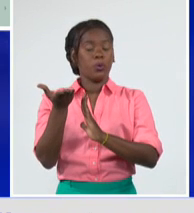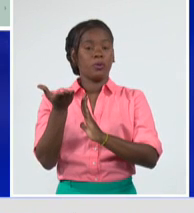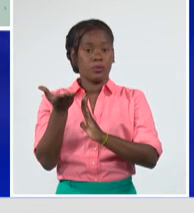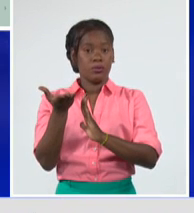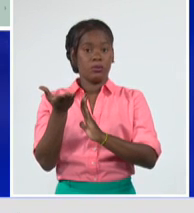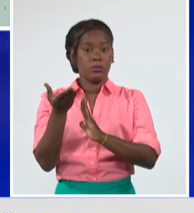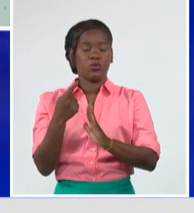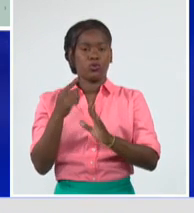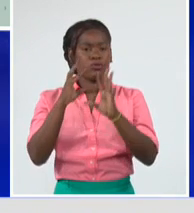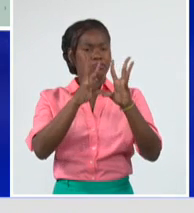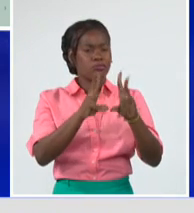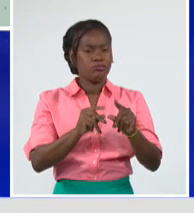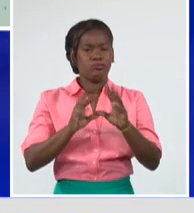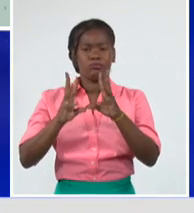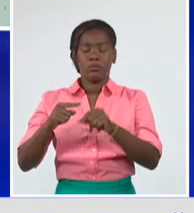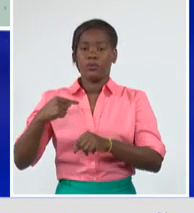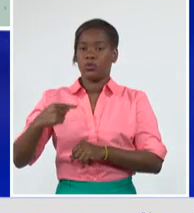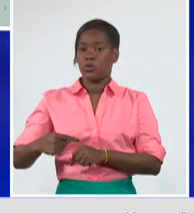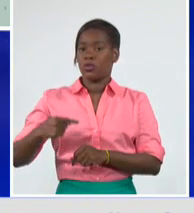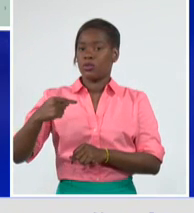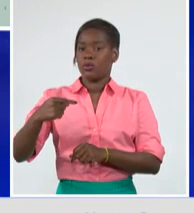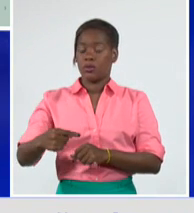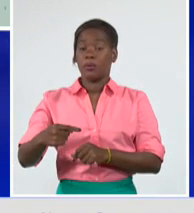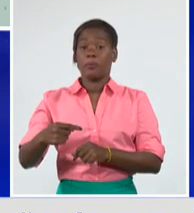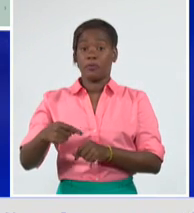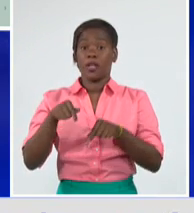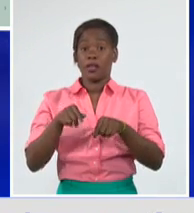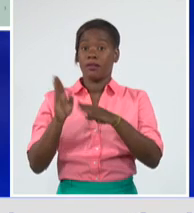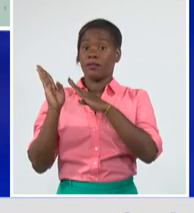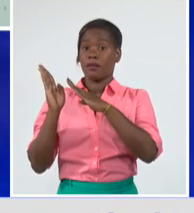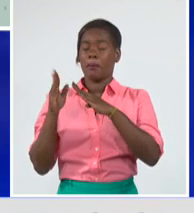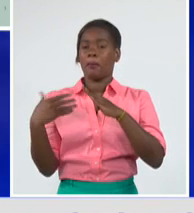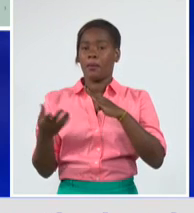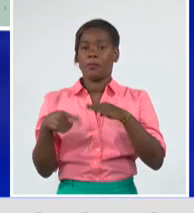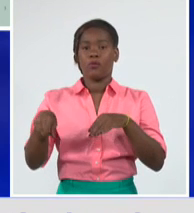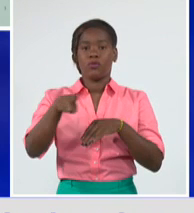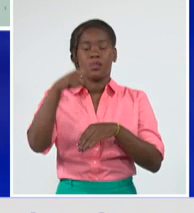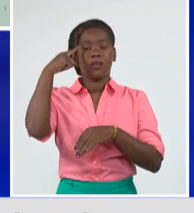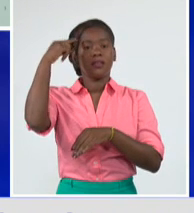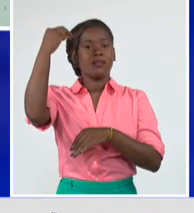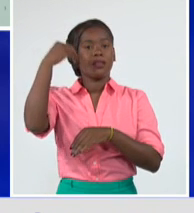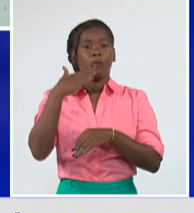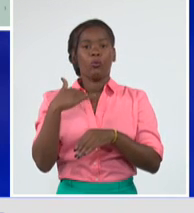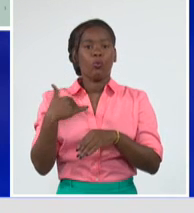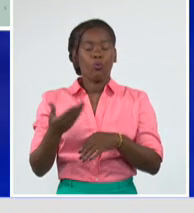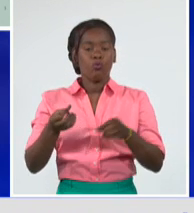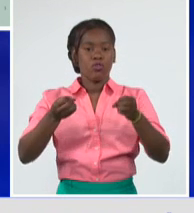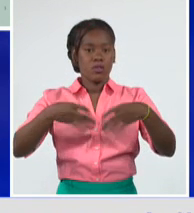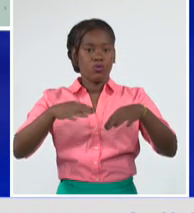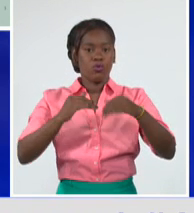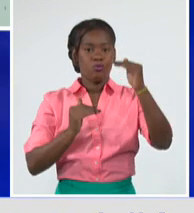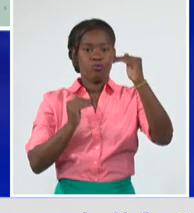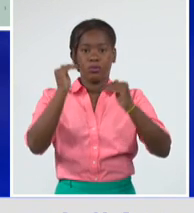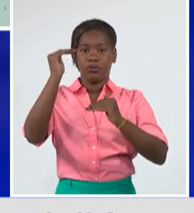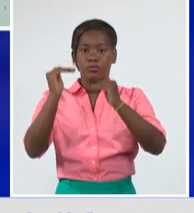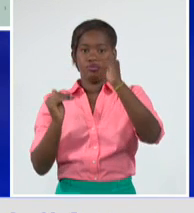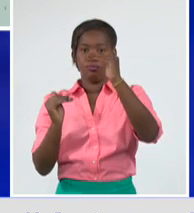con COVID-19. Solo para ilustrar lo severo, lo contagioso